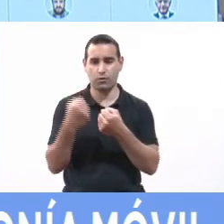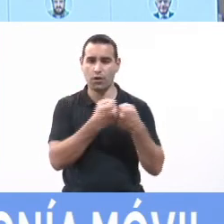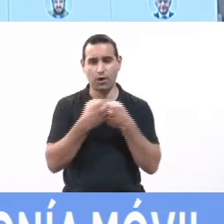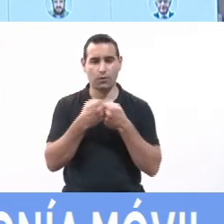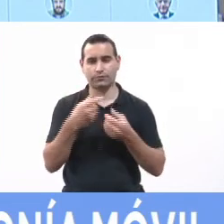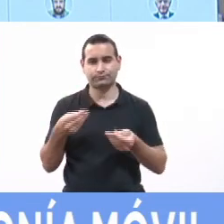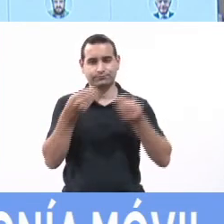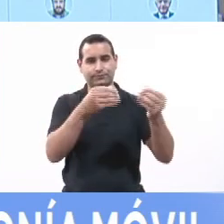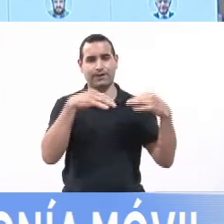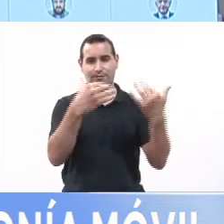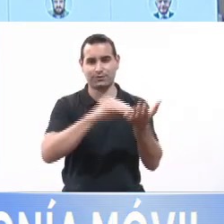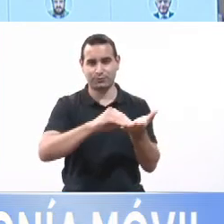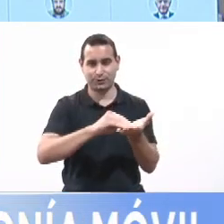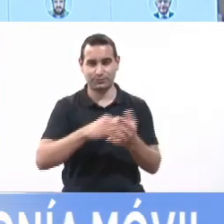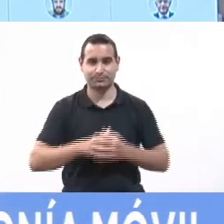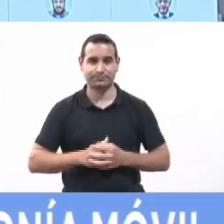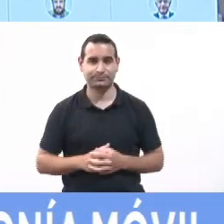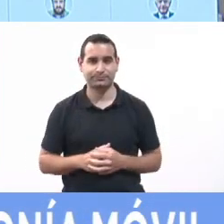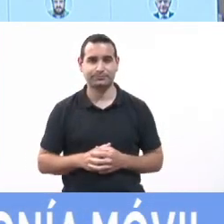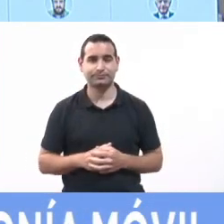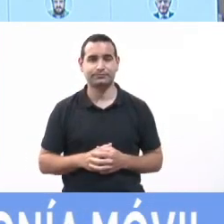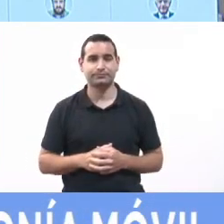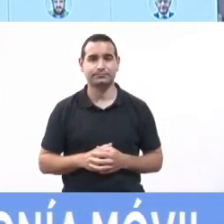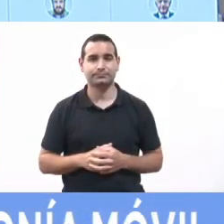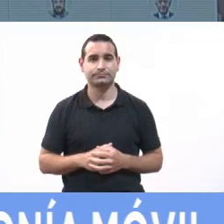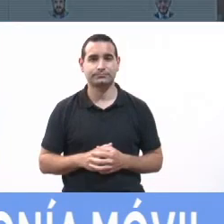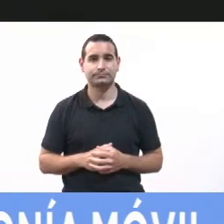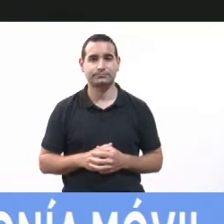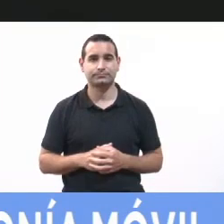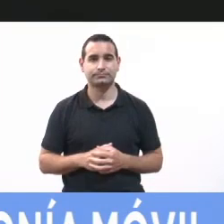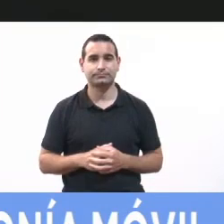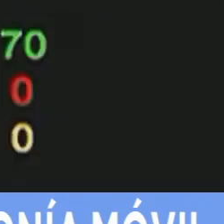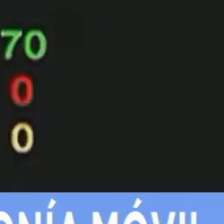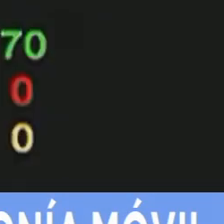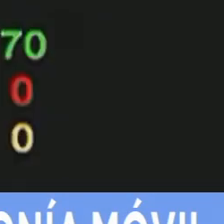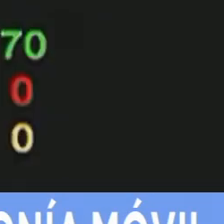comunica a Cámara de Diputados. Corresponde la consideración del orden.